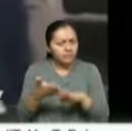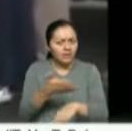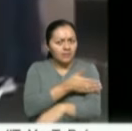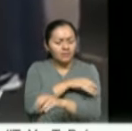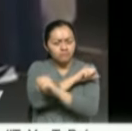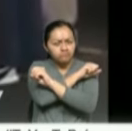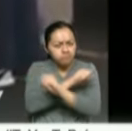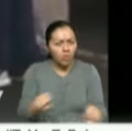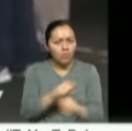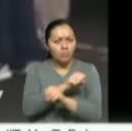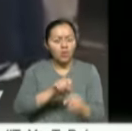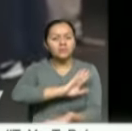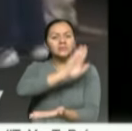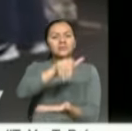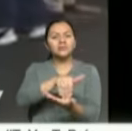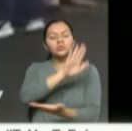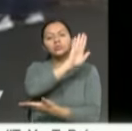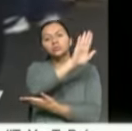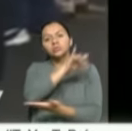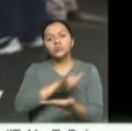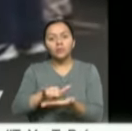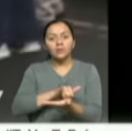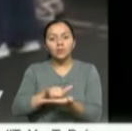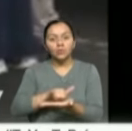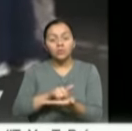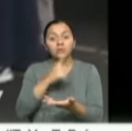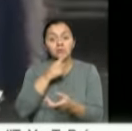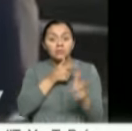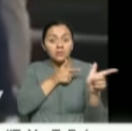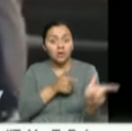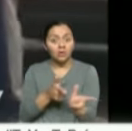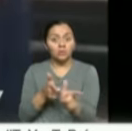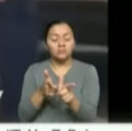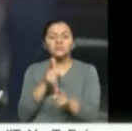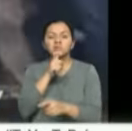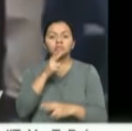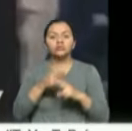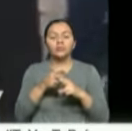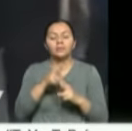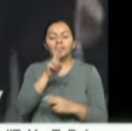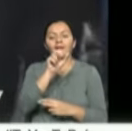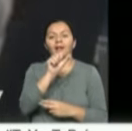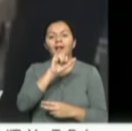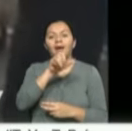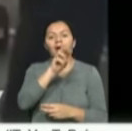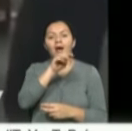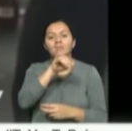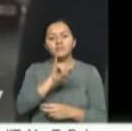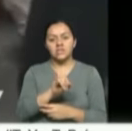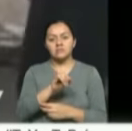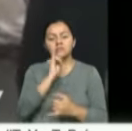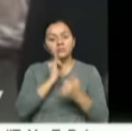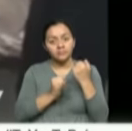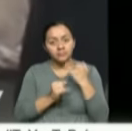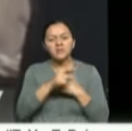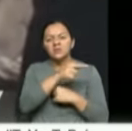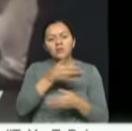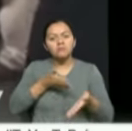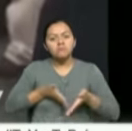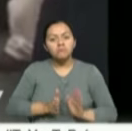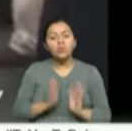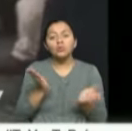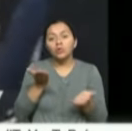que el estallido en Manhattan se trata de un acto terrorista. El detenido es Ahmad Jan Rahami, un hombre de 28 años de origen afgano y con